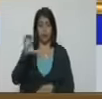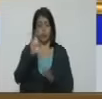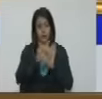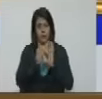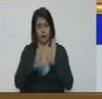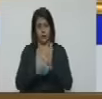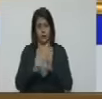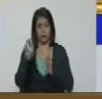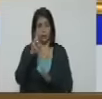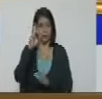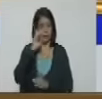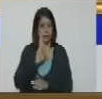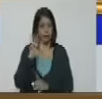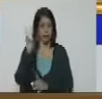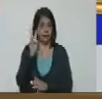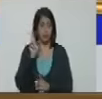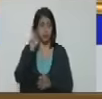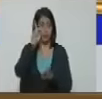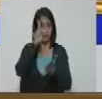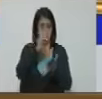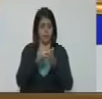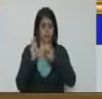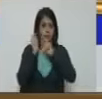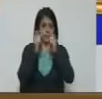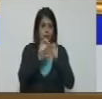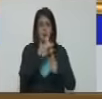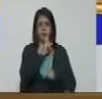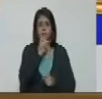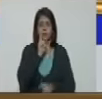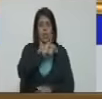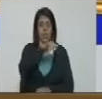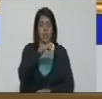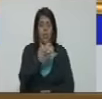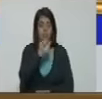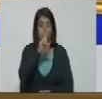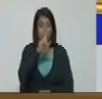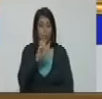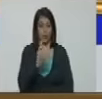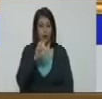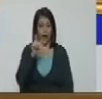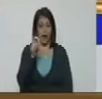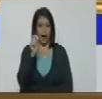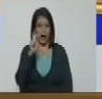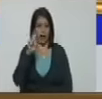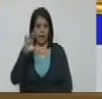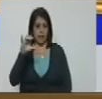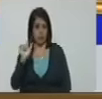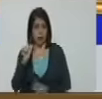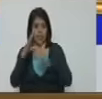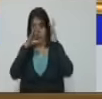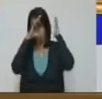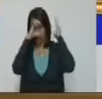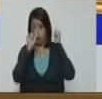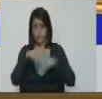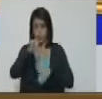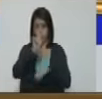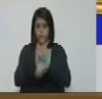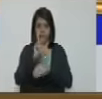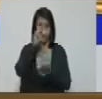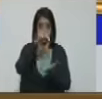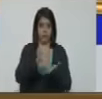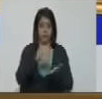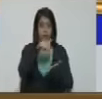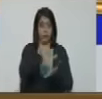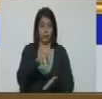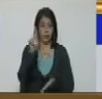de la República Bolivariana de Venezuela, para el nombramiento del ciudadano Jesús Alberto García como embajador extraordinario y